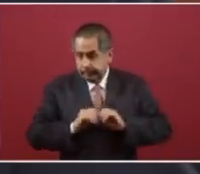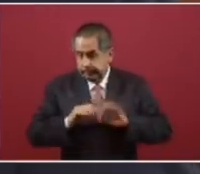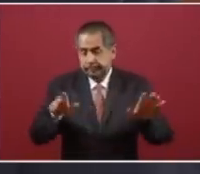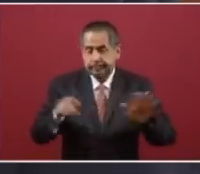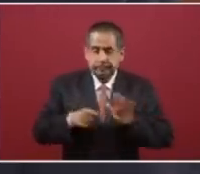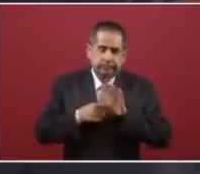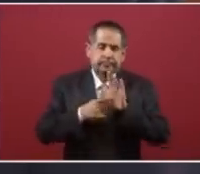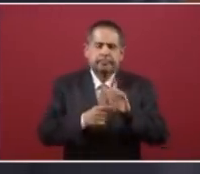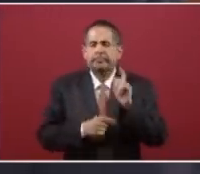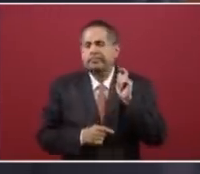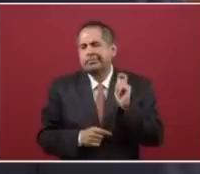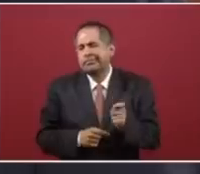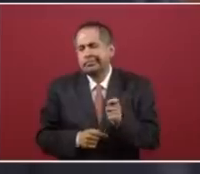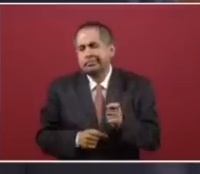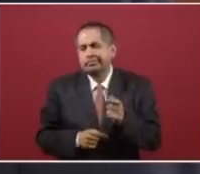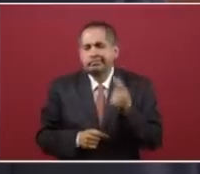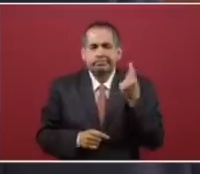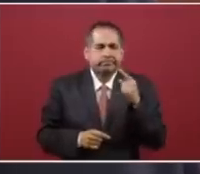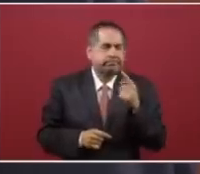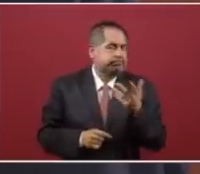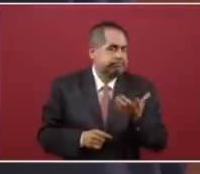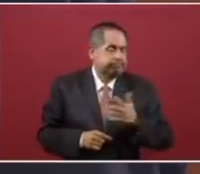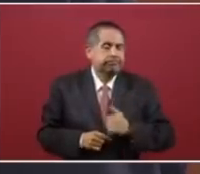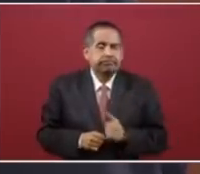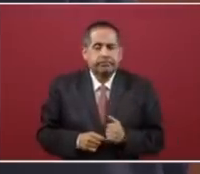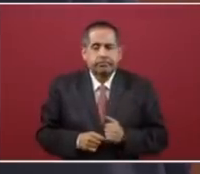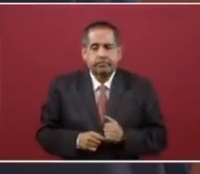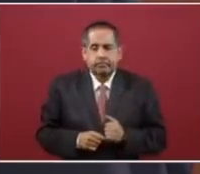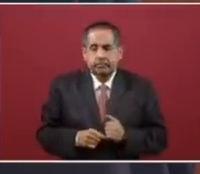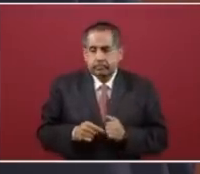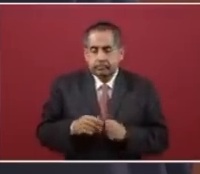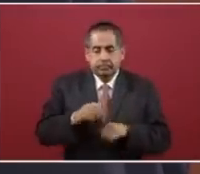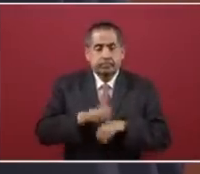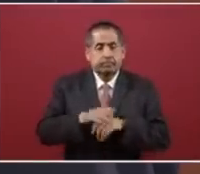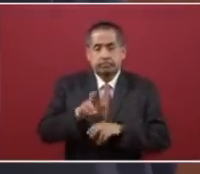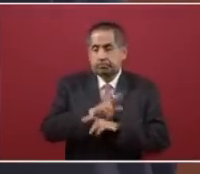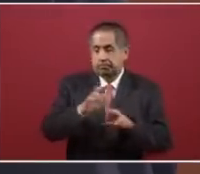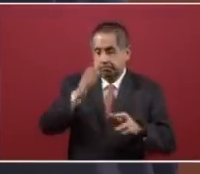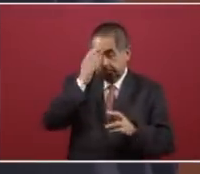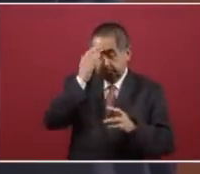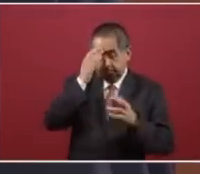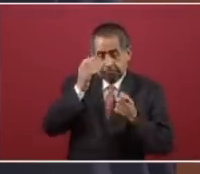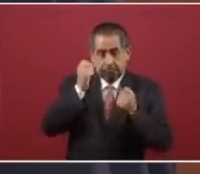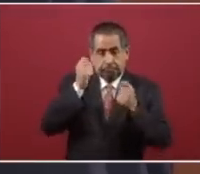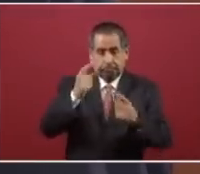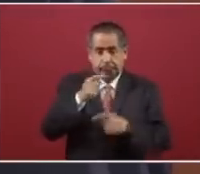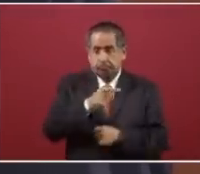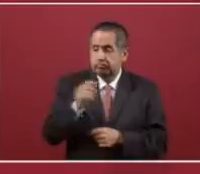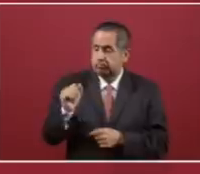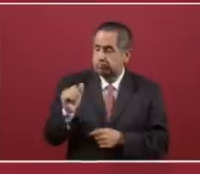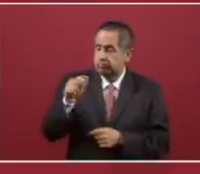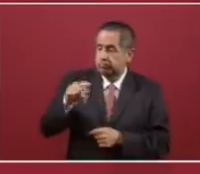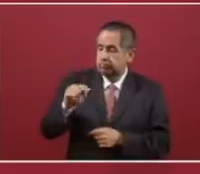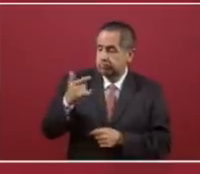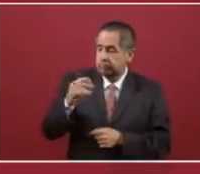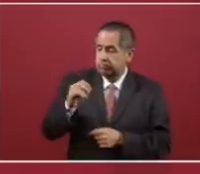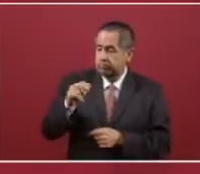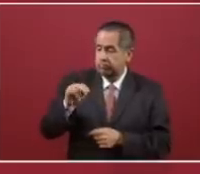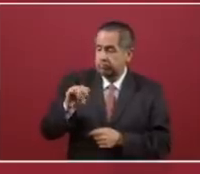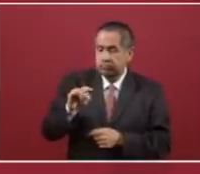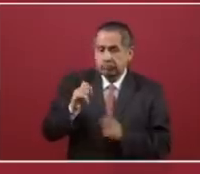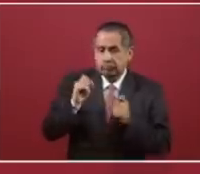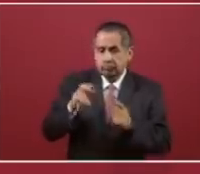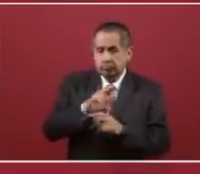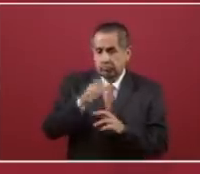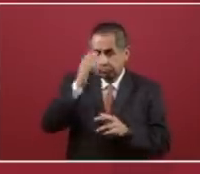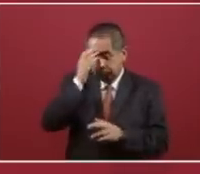es también para hacerle un reconocimiento a santiago nieto que